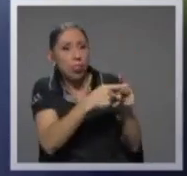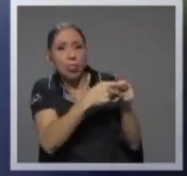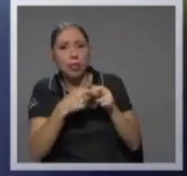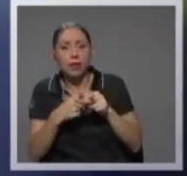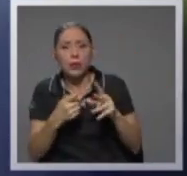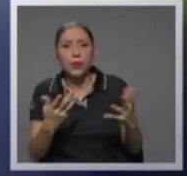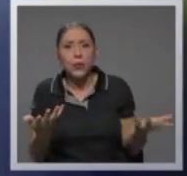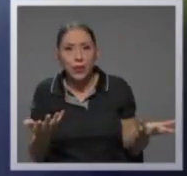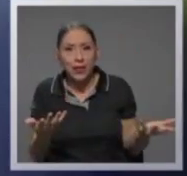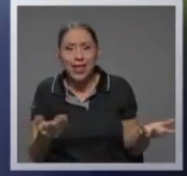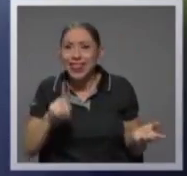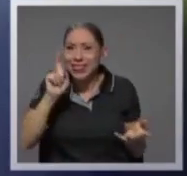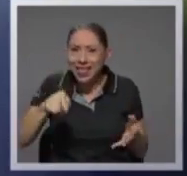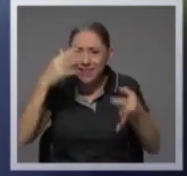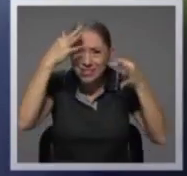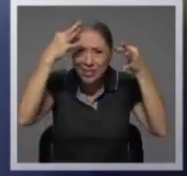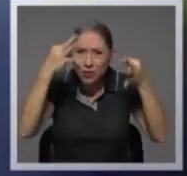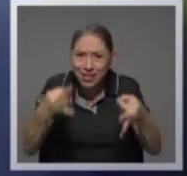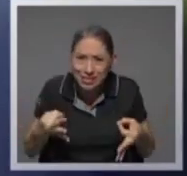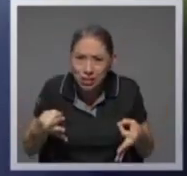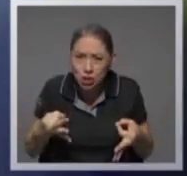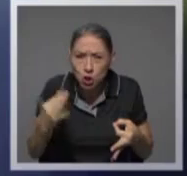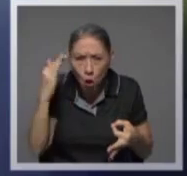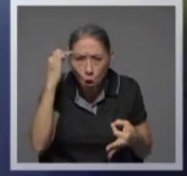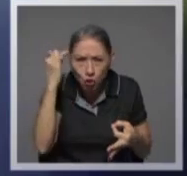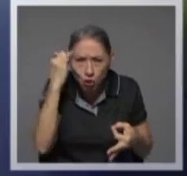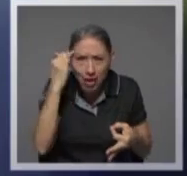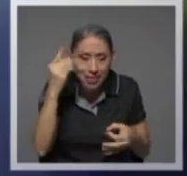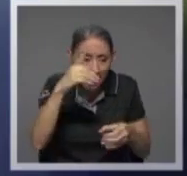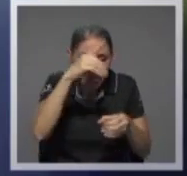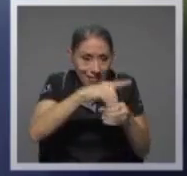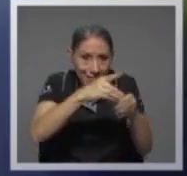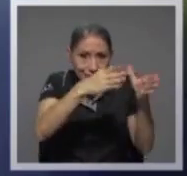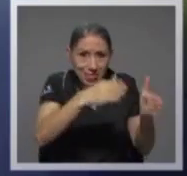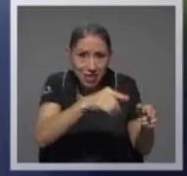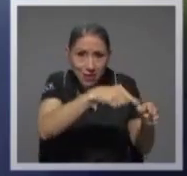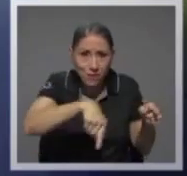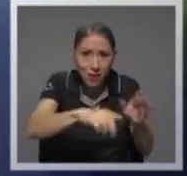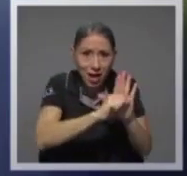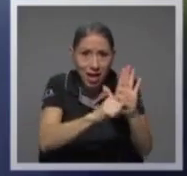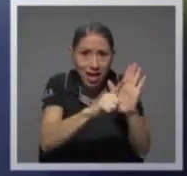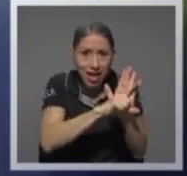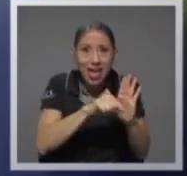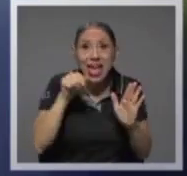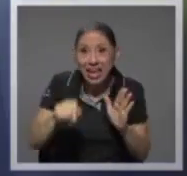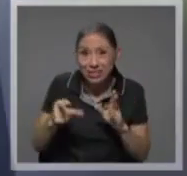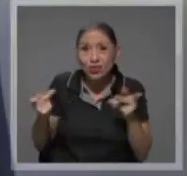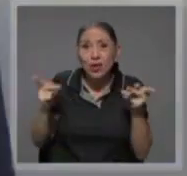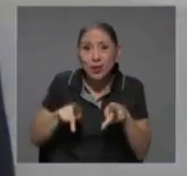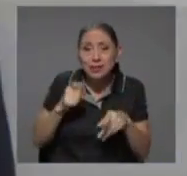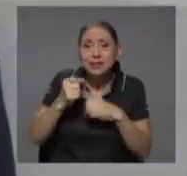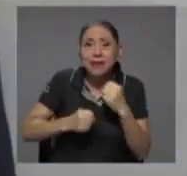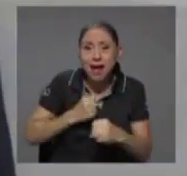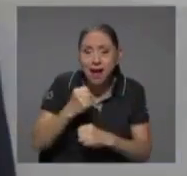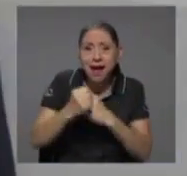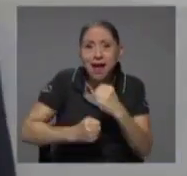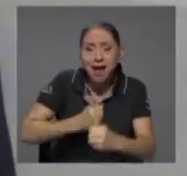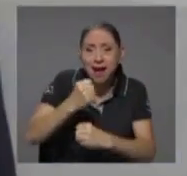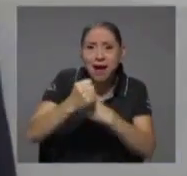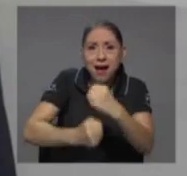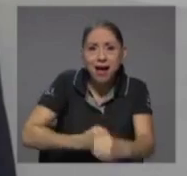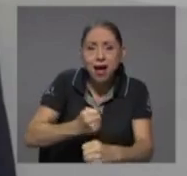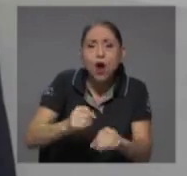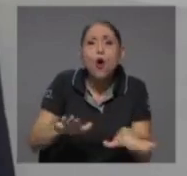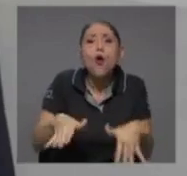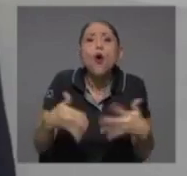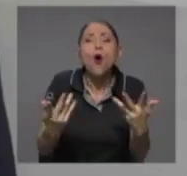consciente del legislador de esto que sucede todos los años, ¿verdad? Y cómo lo vamos